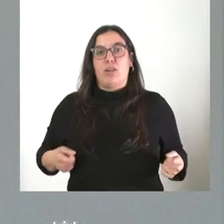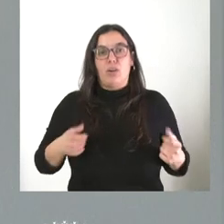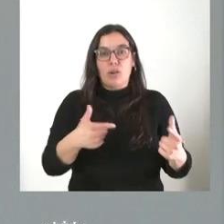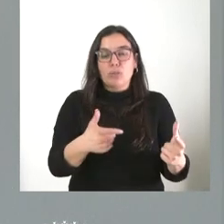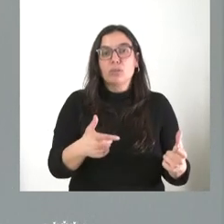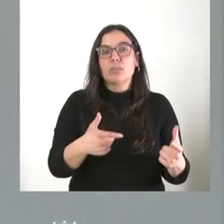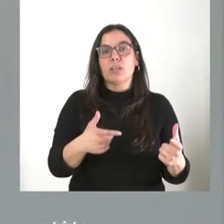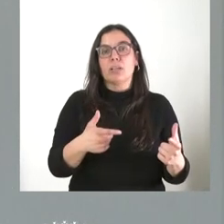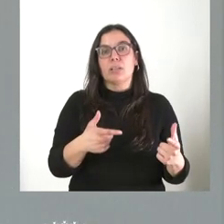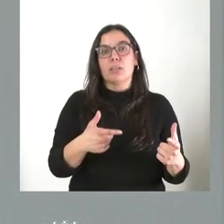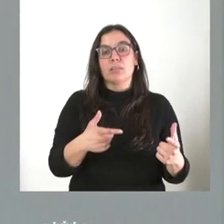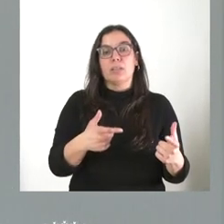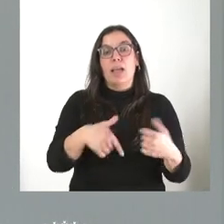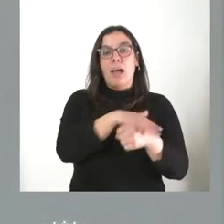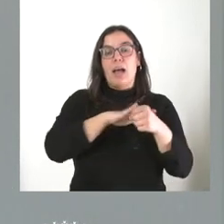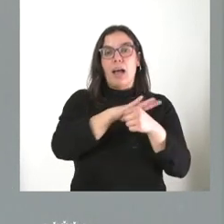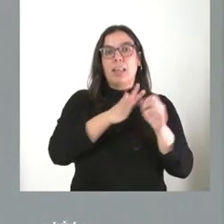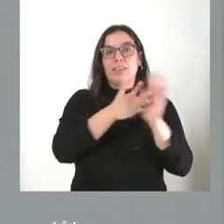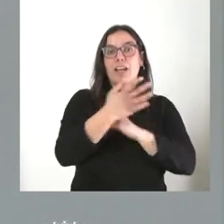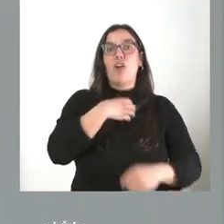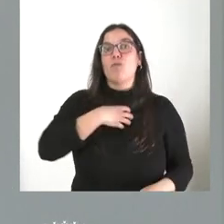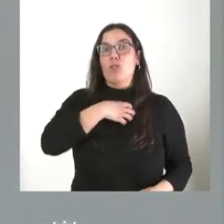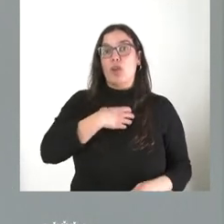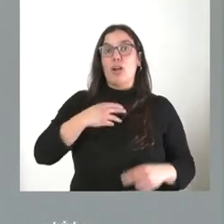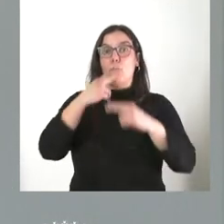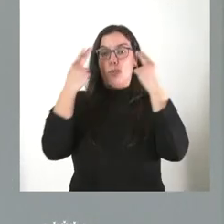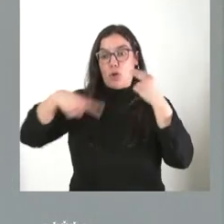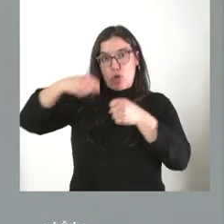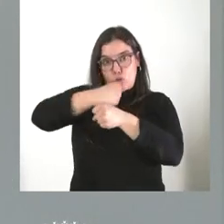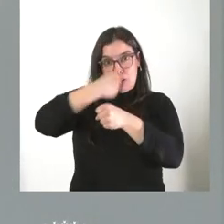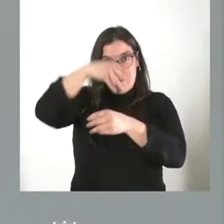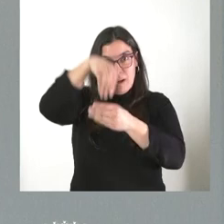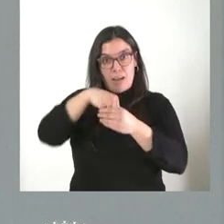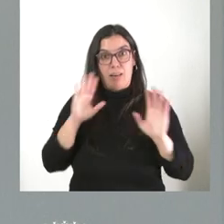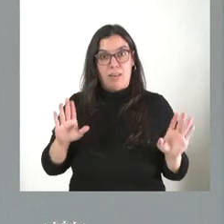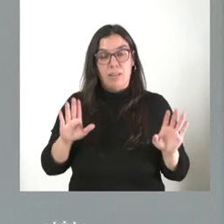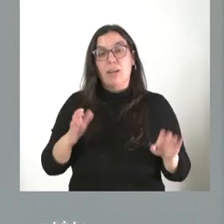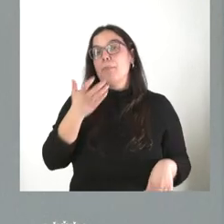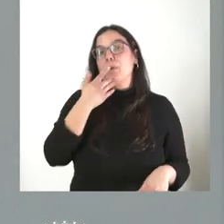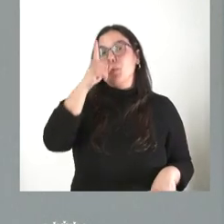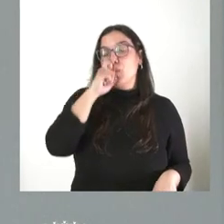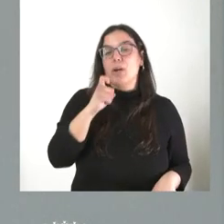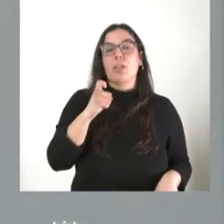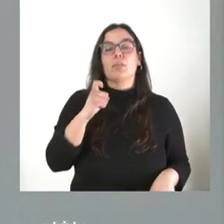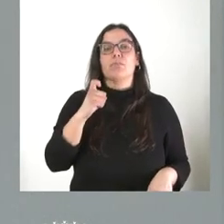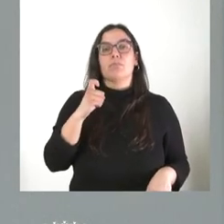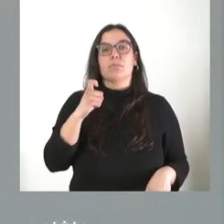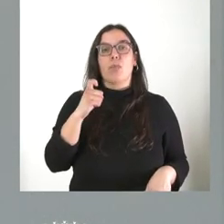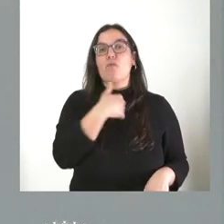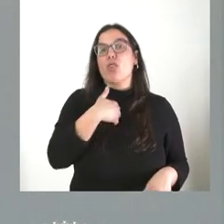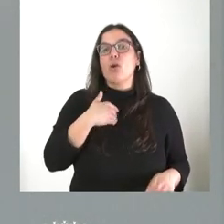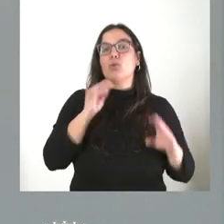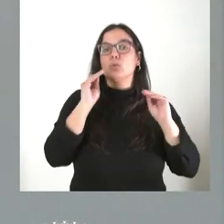área se olvida de que son funcionarios públicos que desempeñan las tareas quiero recordar aquí por ejemplo que son funciones en el ámbito